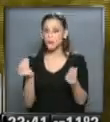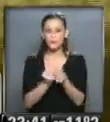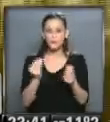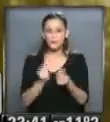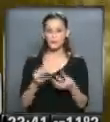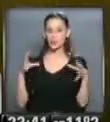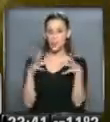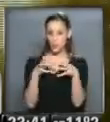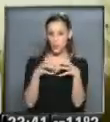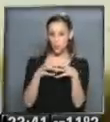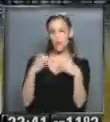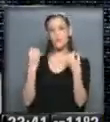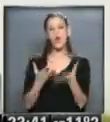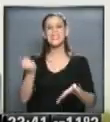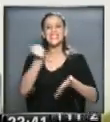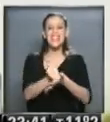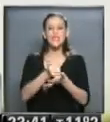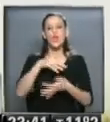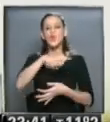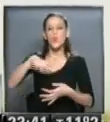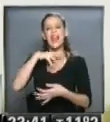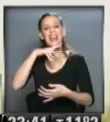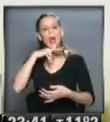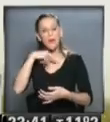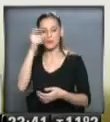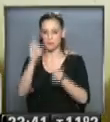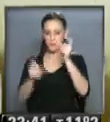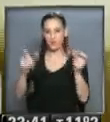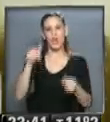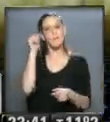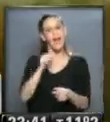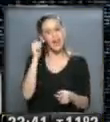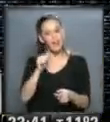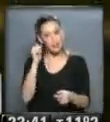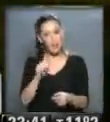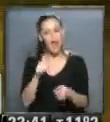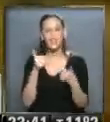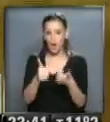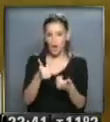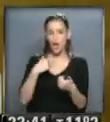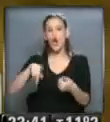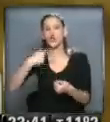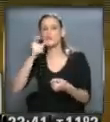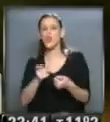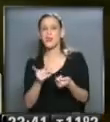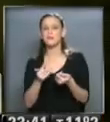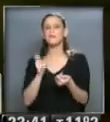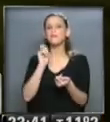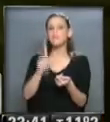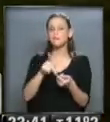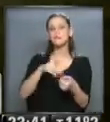somos sellos de la plata hay gente de mar del plata que desde el mar y gente de también que son